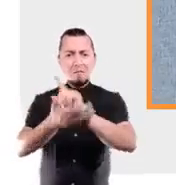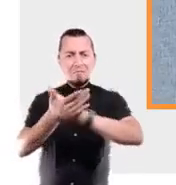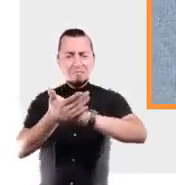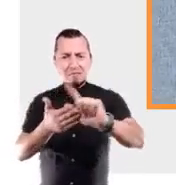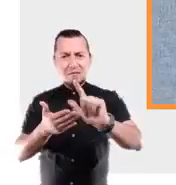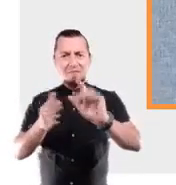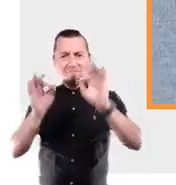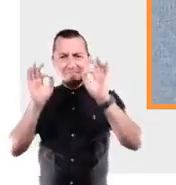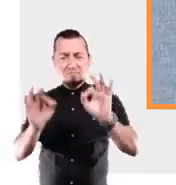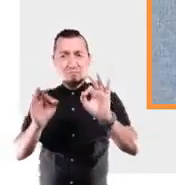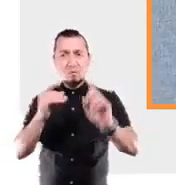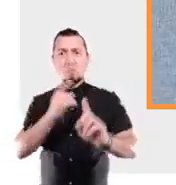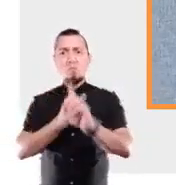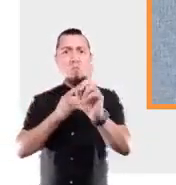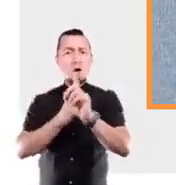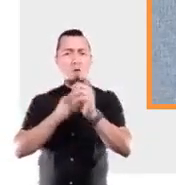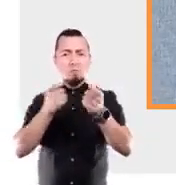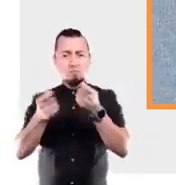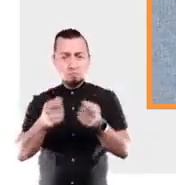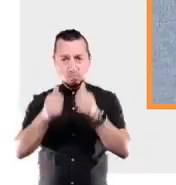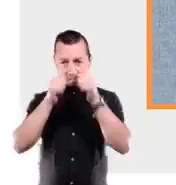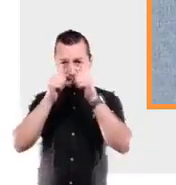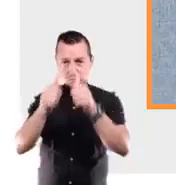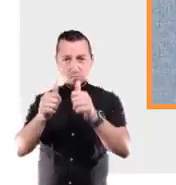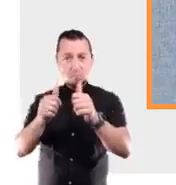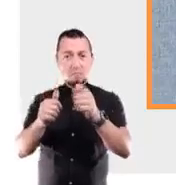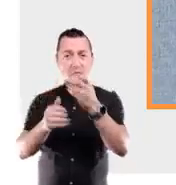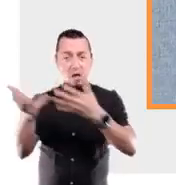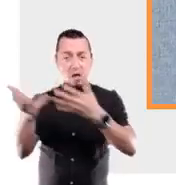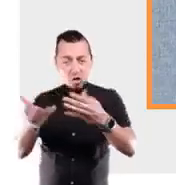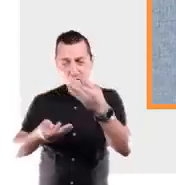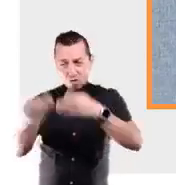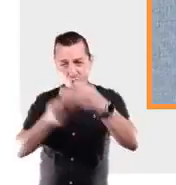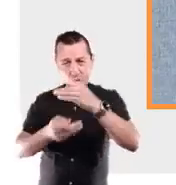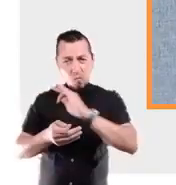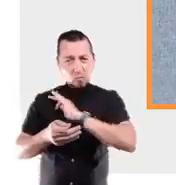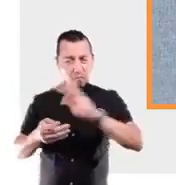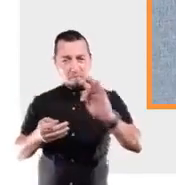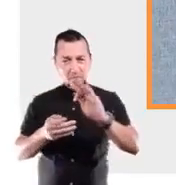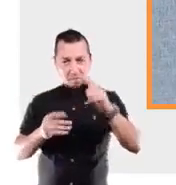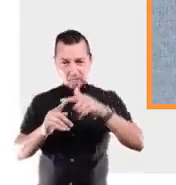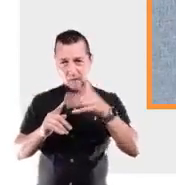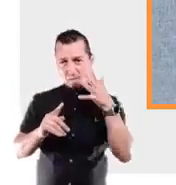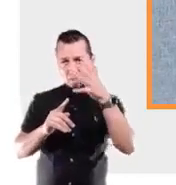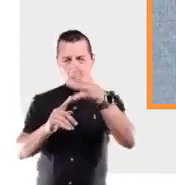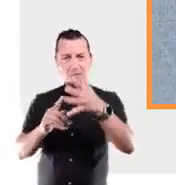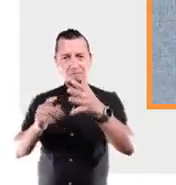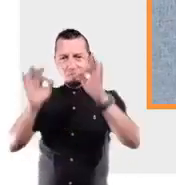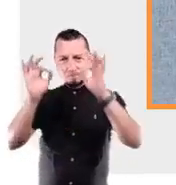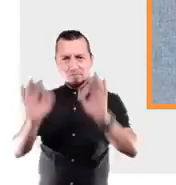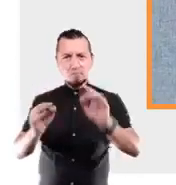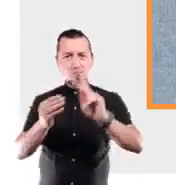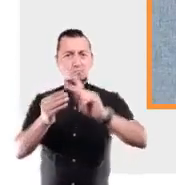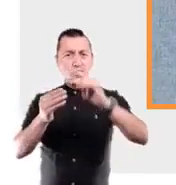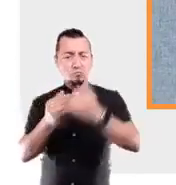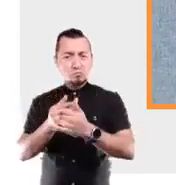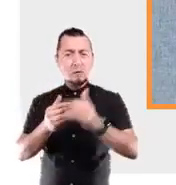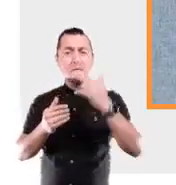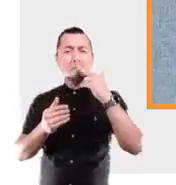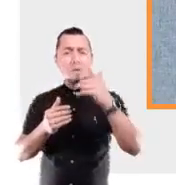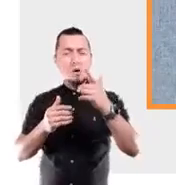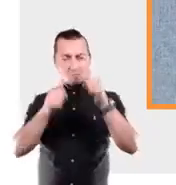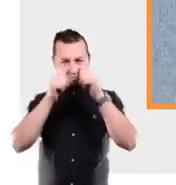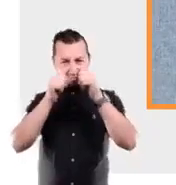la orientación a efectos. Hacer todo lo posible para promover la implementación del proyecto y fortalecer la gestión